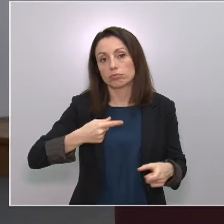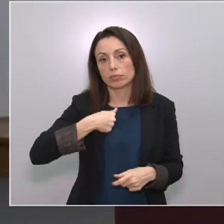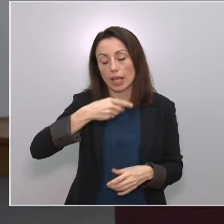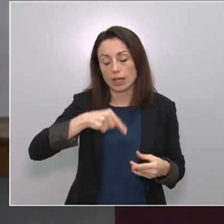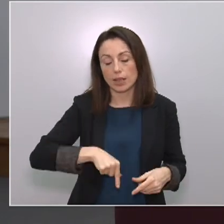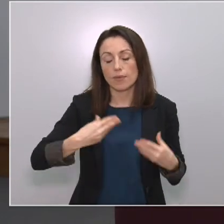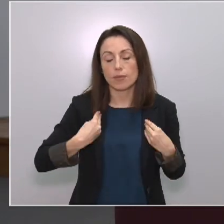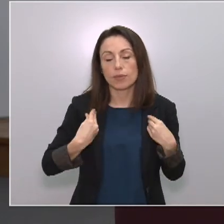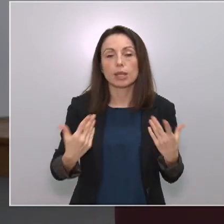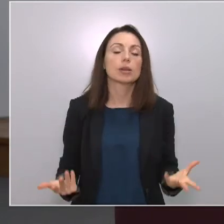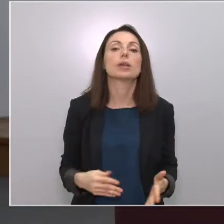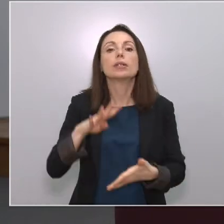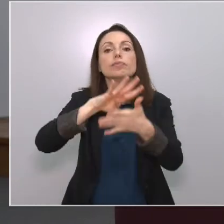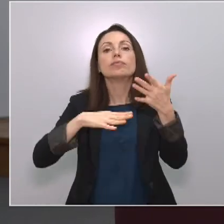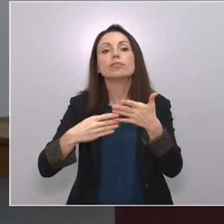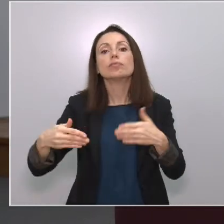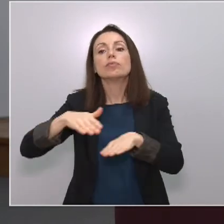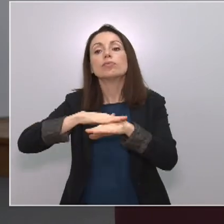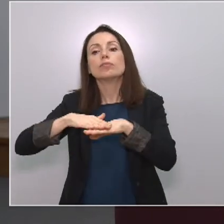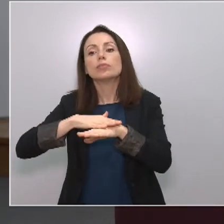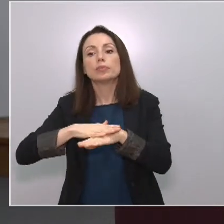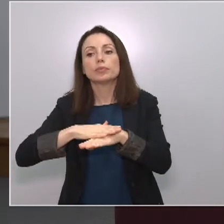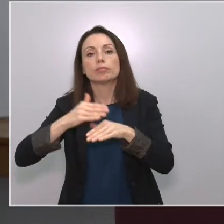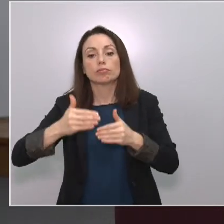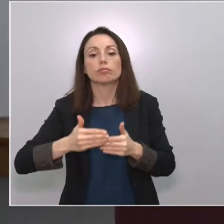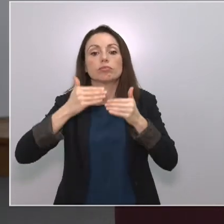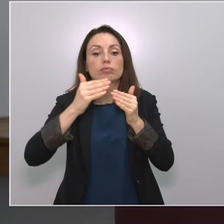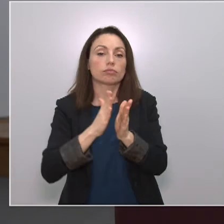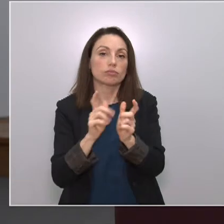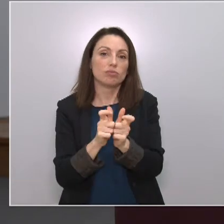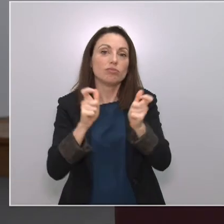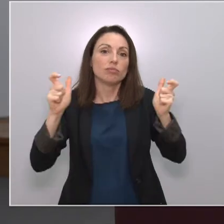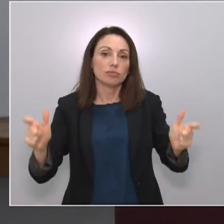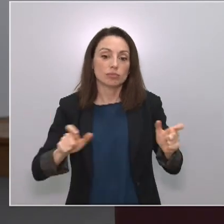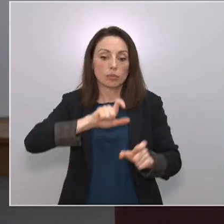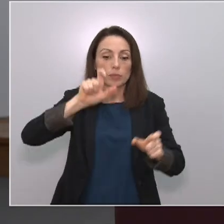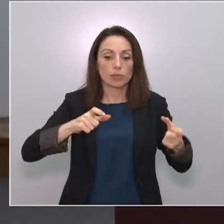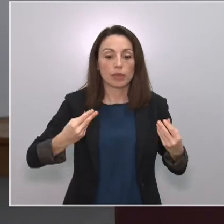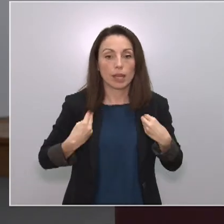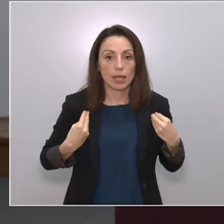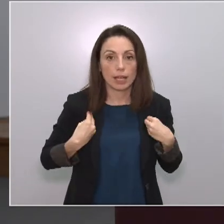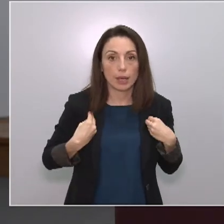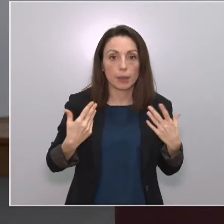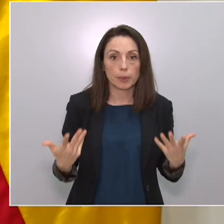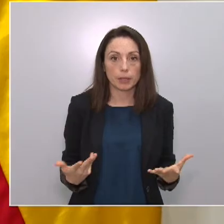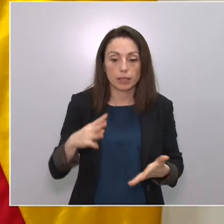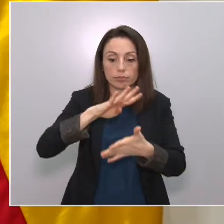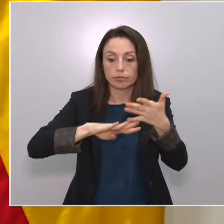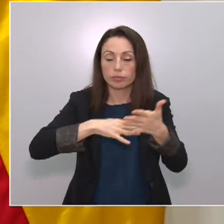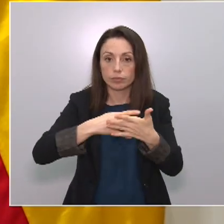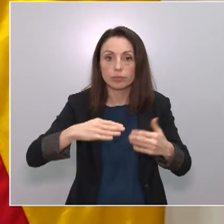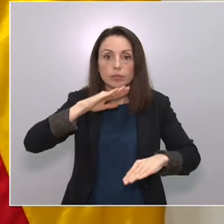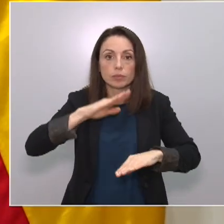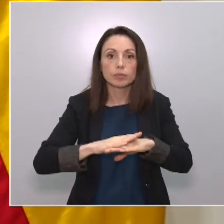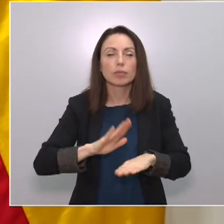franjas, efectivamente, bueno, ya el Ministerio, de hecho, ha ampliado ya el número de habitantes en el que no hay que hacer caso a las franjas,